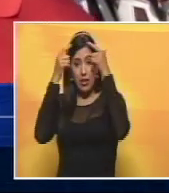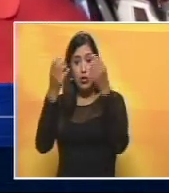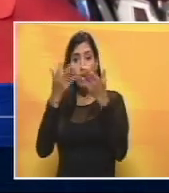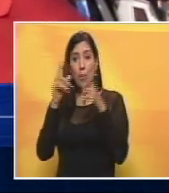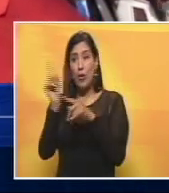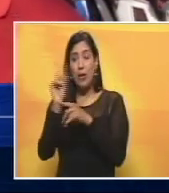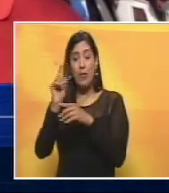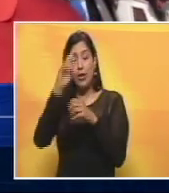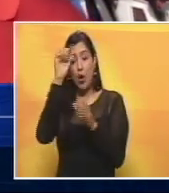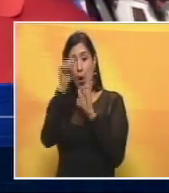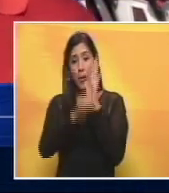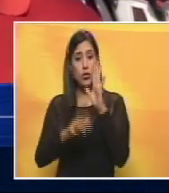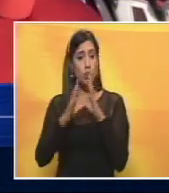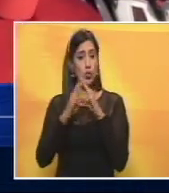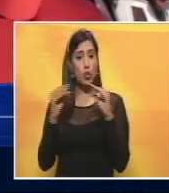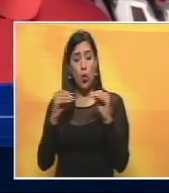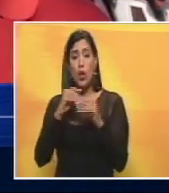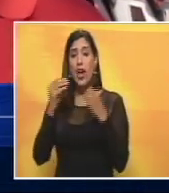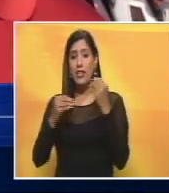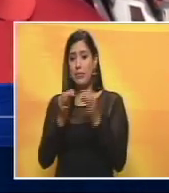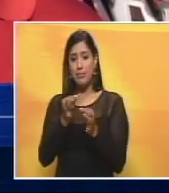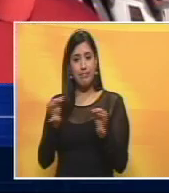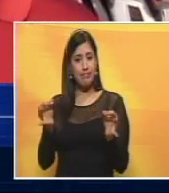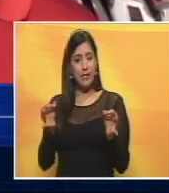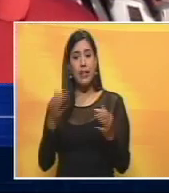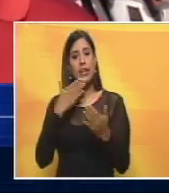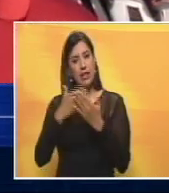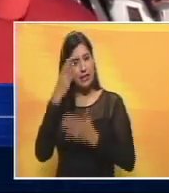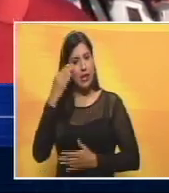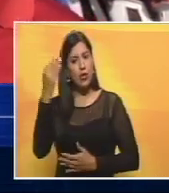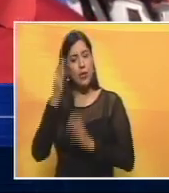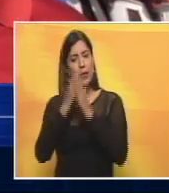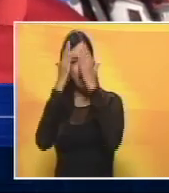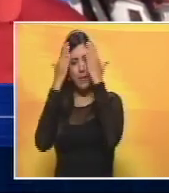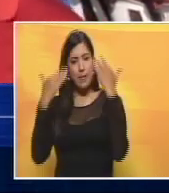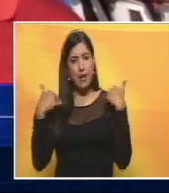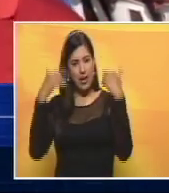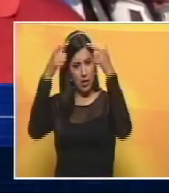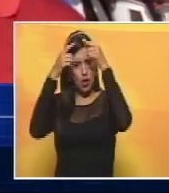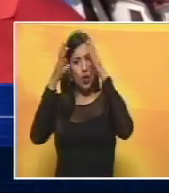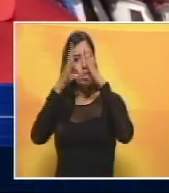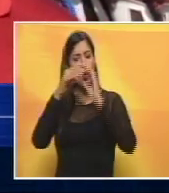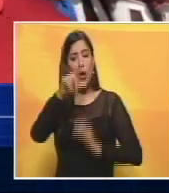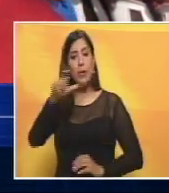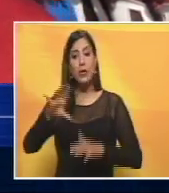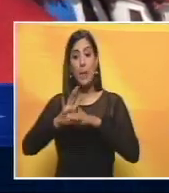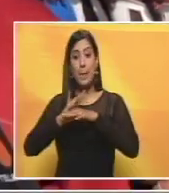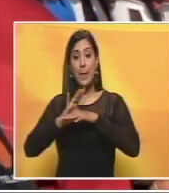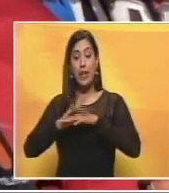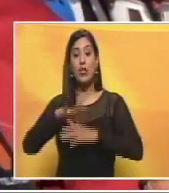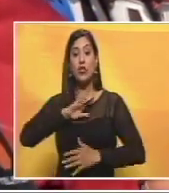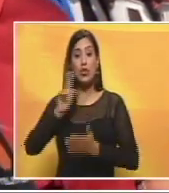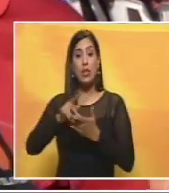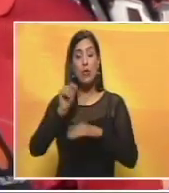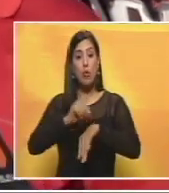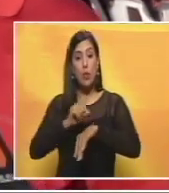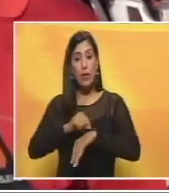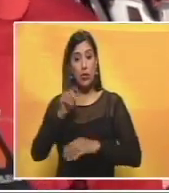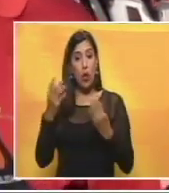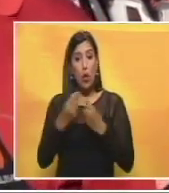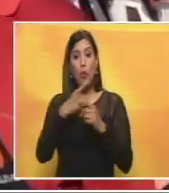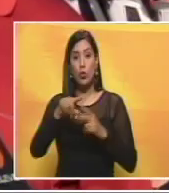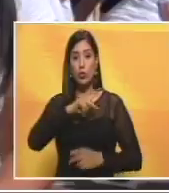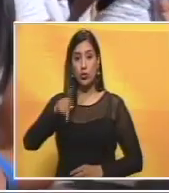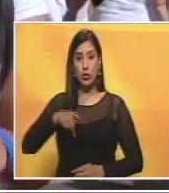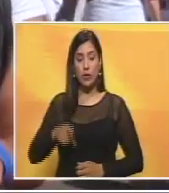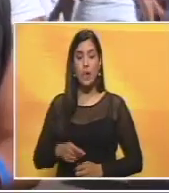bien todo, la operación, todo salió excelente. Gracias a la Virgen del Valle y a todos los médicos que estábamos en ese momento con ella y con